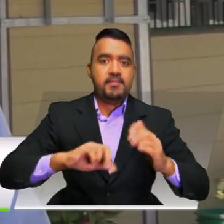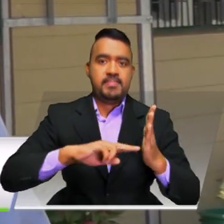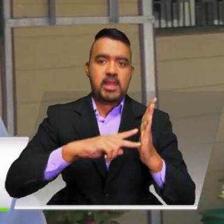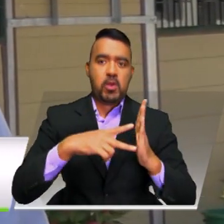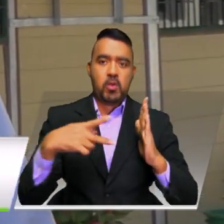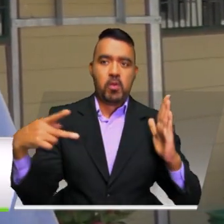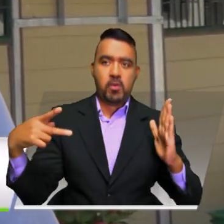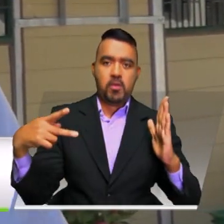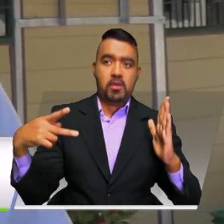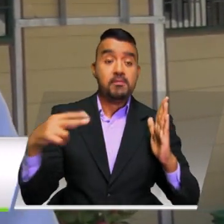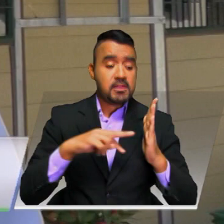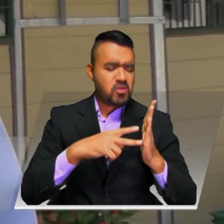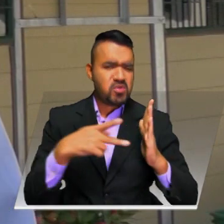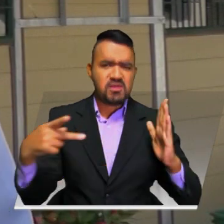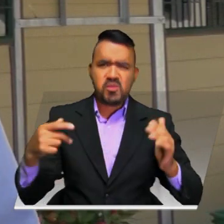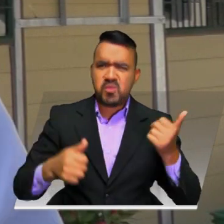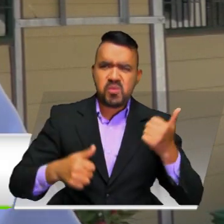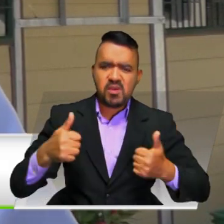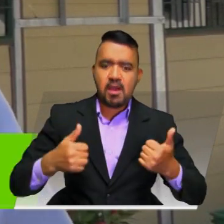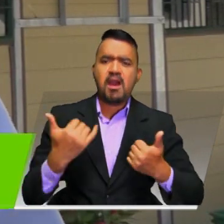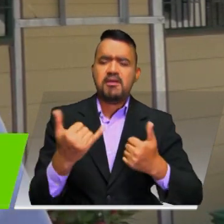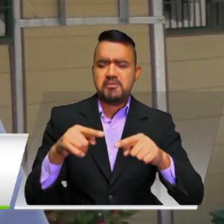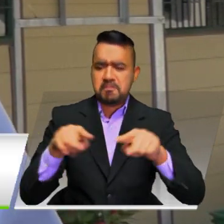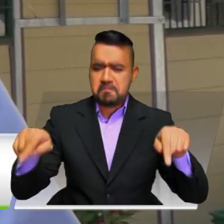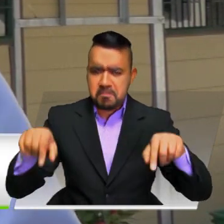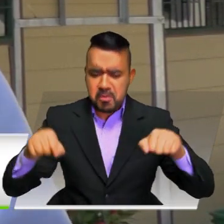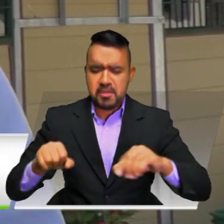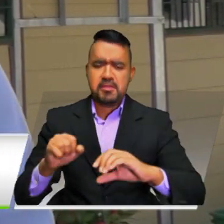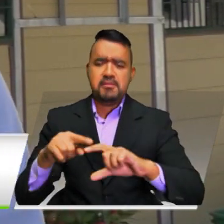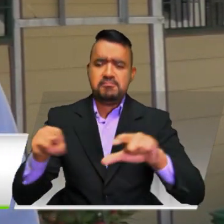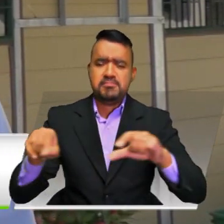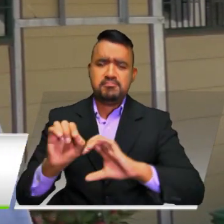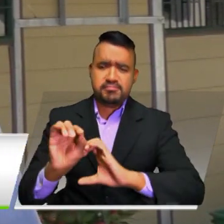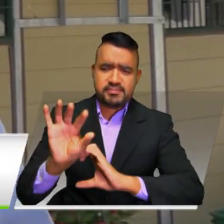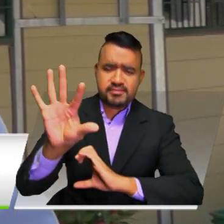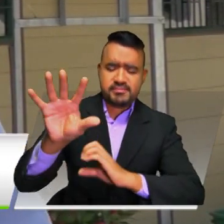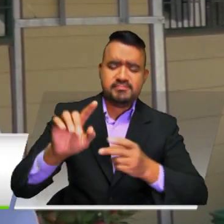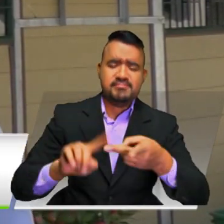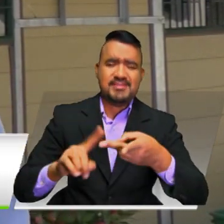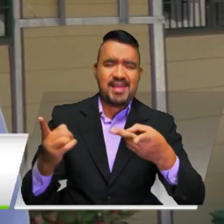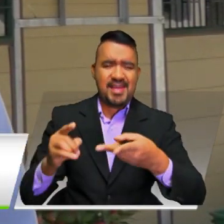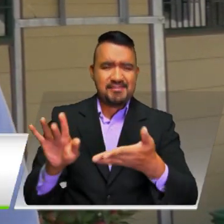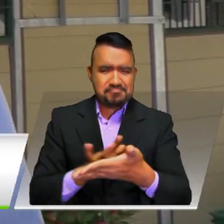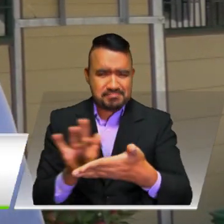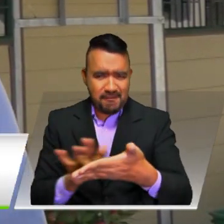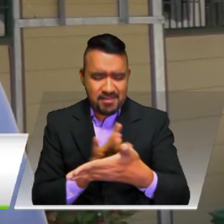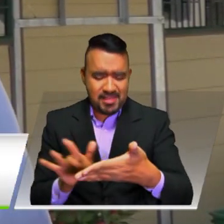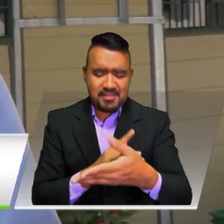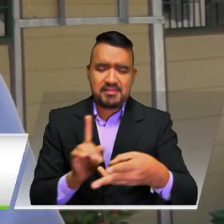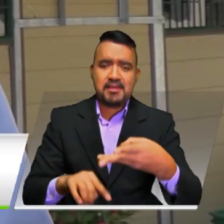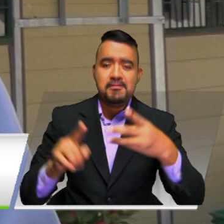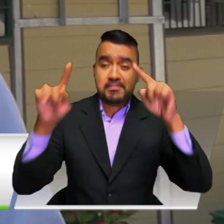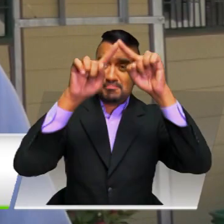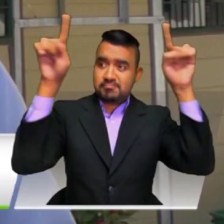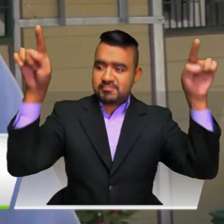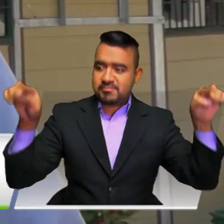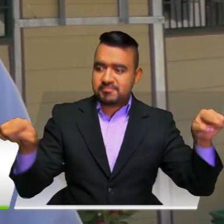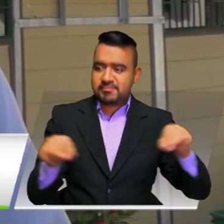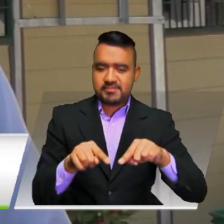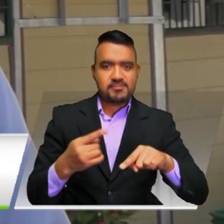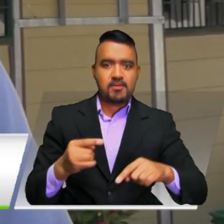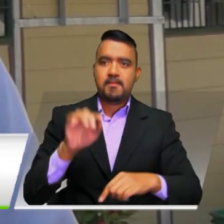contienen no solo videobeam, internet, tabletas digitales, pantalla táctil digital, sino